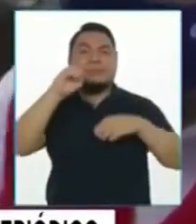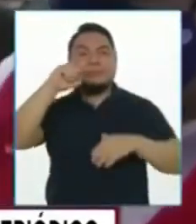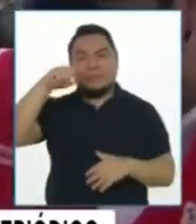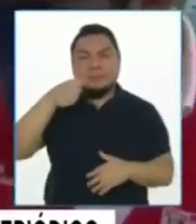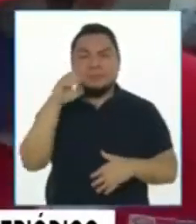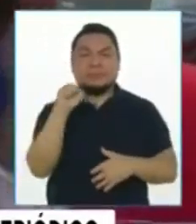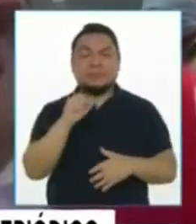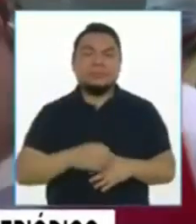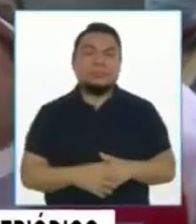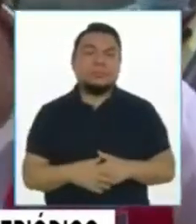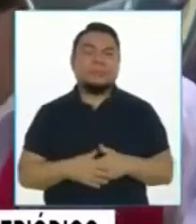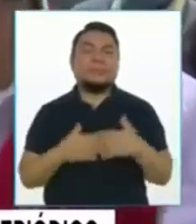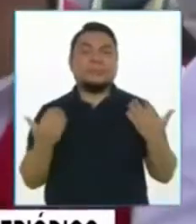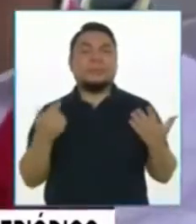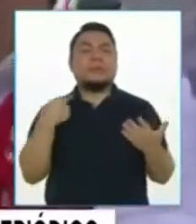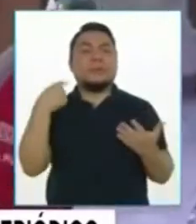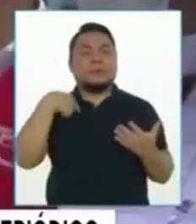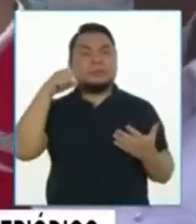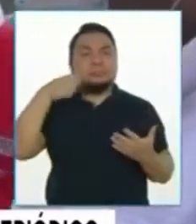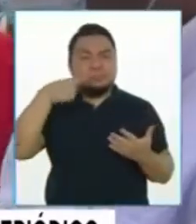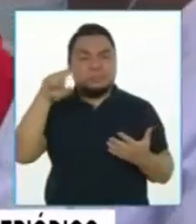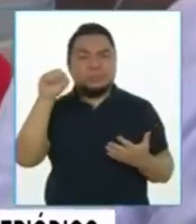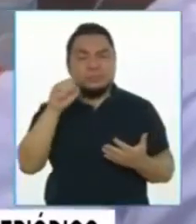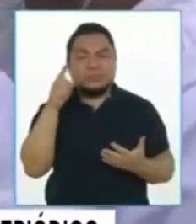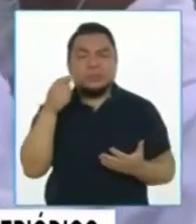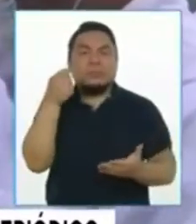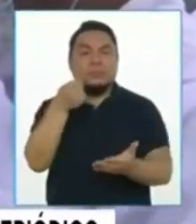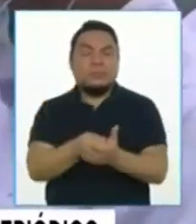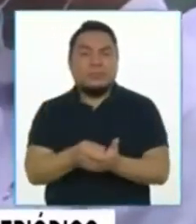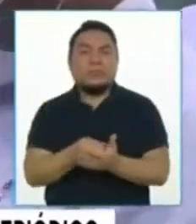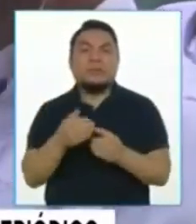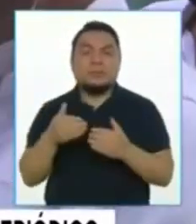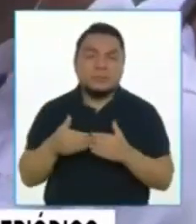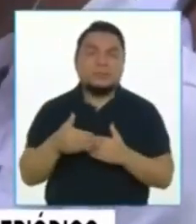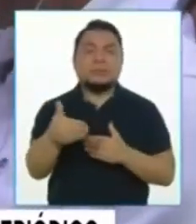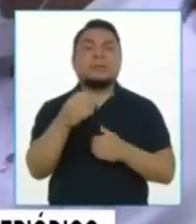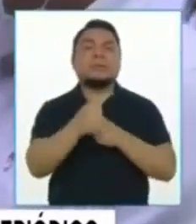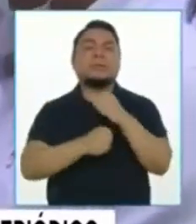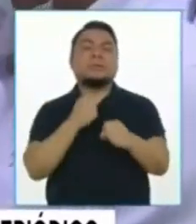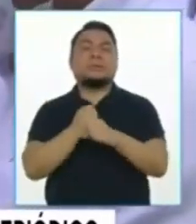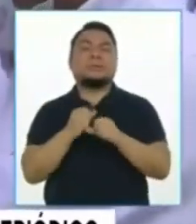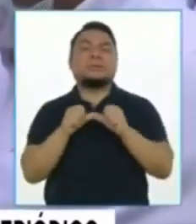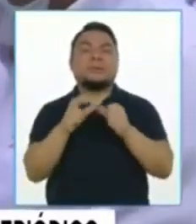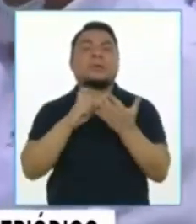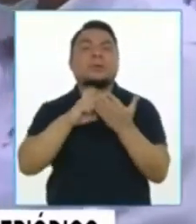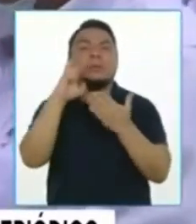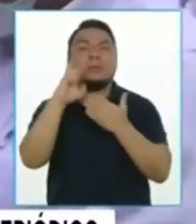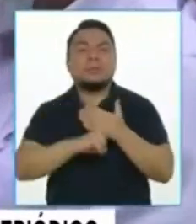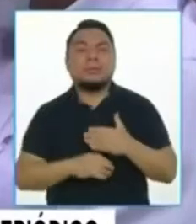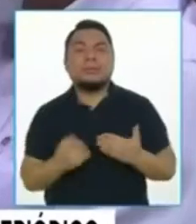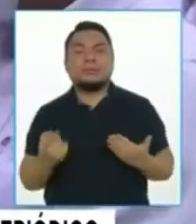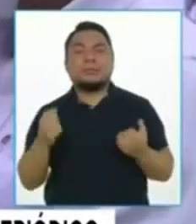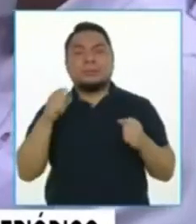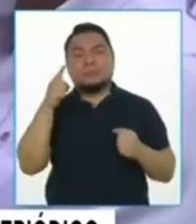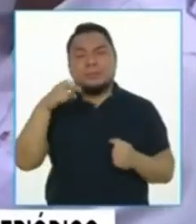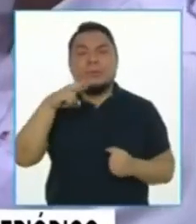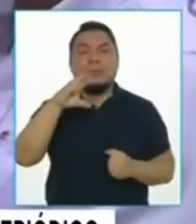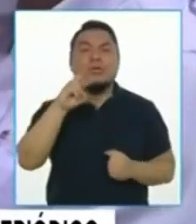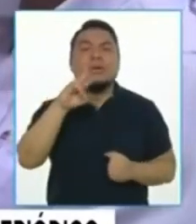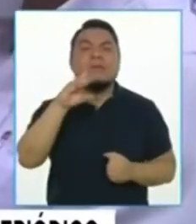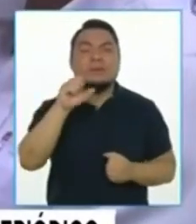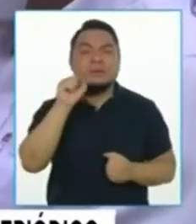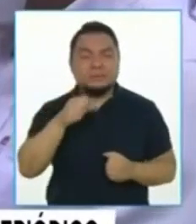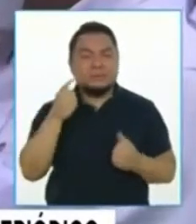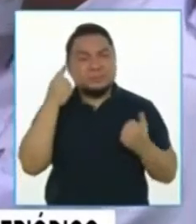7.760.000 soles, millones de soles, por invertir en los siguientes años de duración de los proyectos. Provías descentralizado